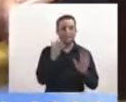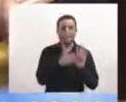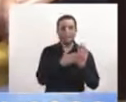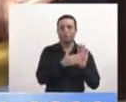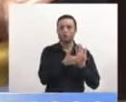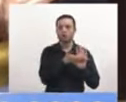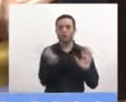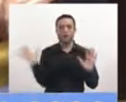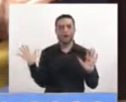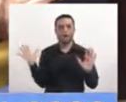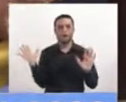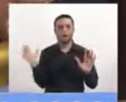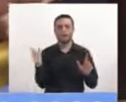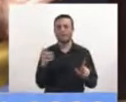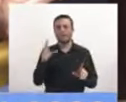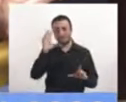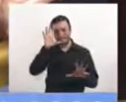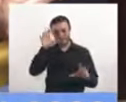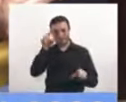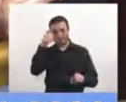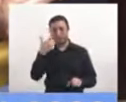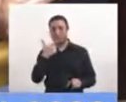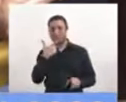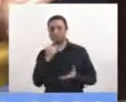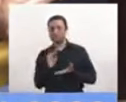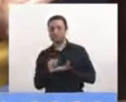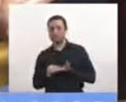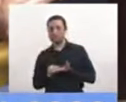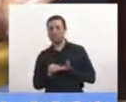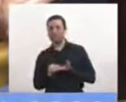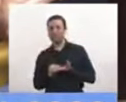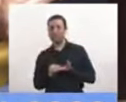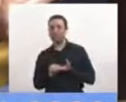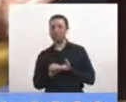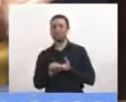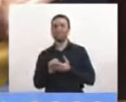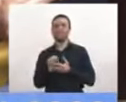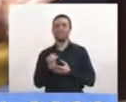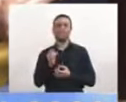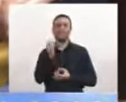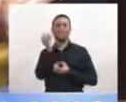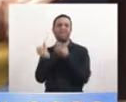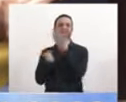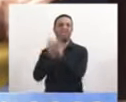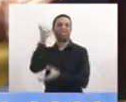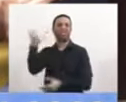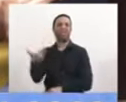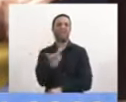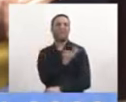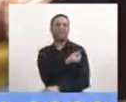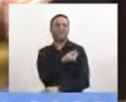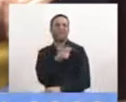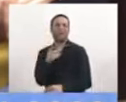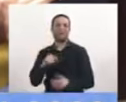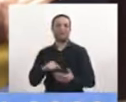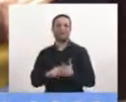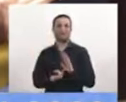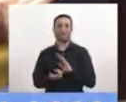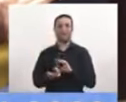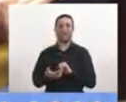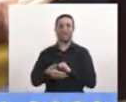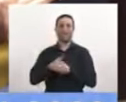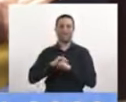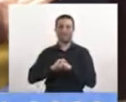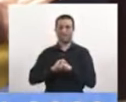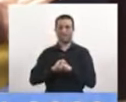un senador que se burlaba y le señalaba con el dedo a jefe de gobierno porque no se había vacunado. El senador por la Ciudad Autónoma de Buenos